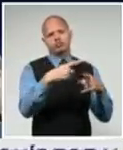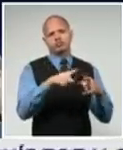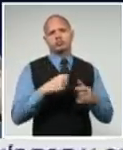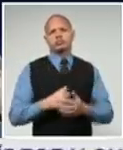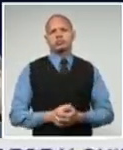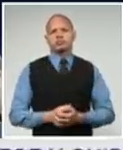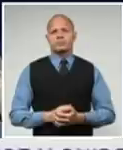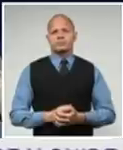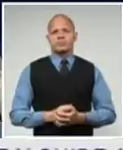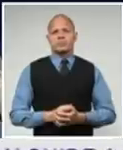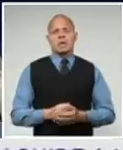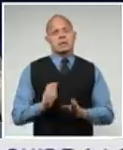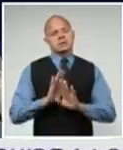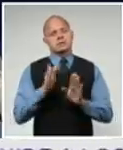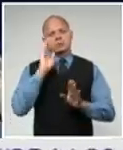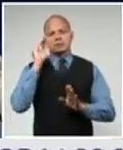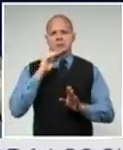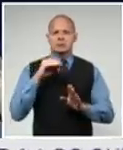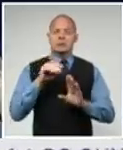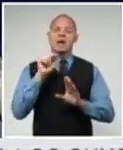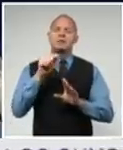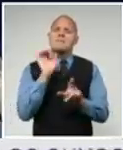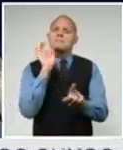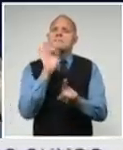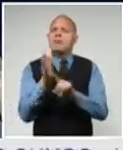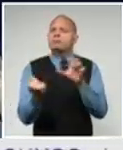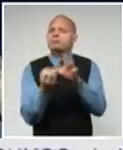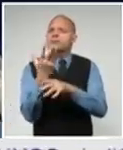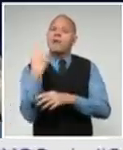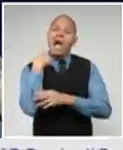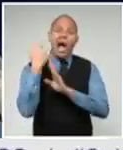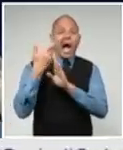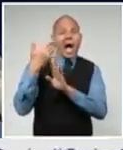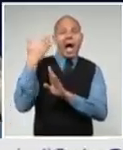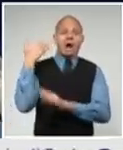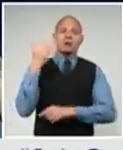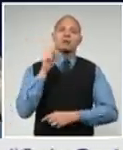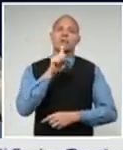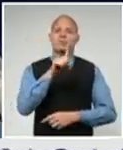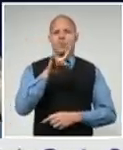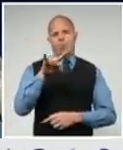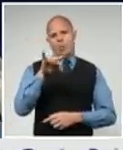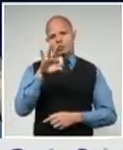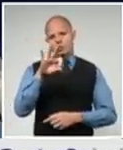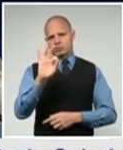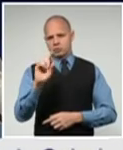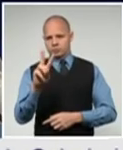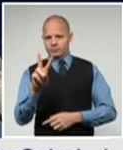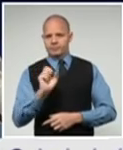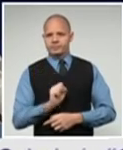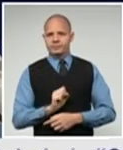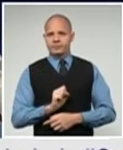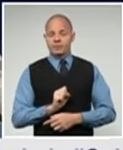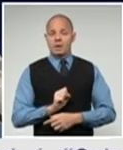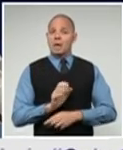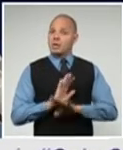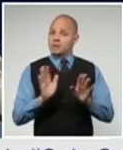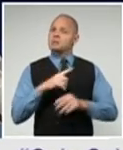sobre el envejecimiento celebrado en 1982. Y realmente es un reconocimiento